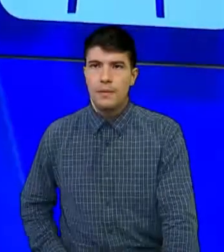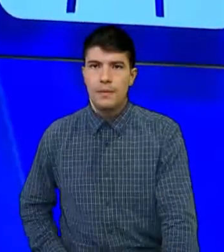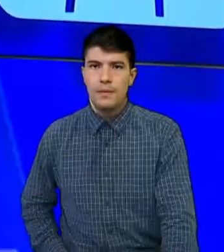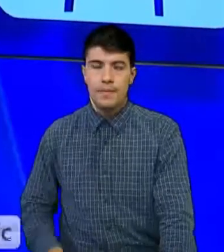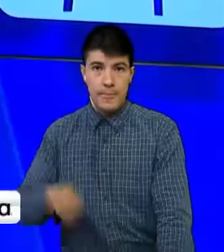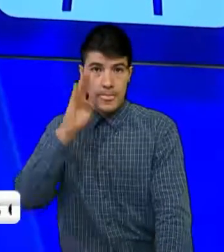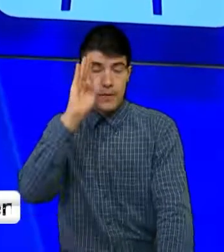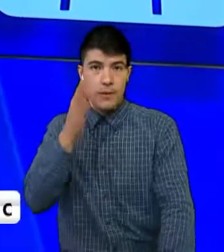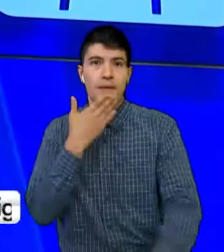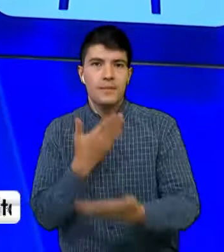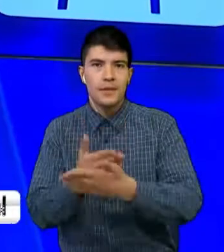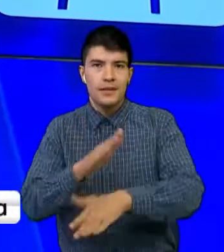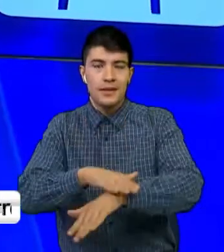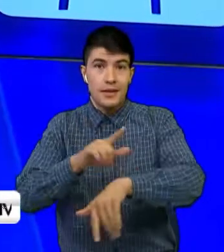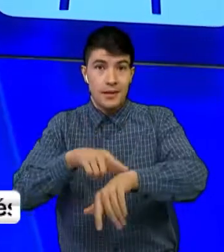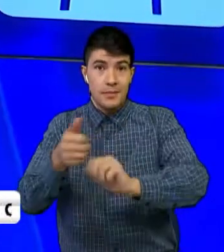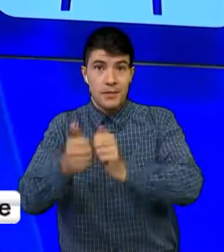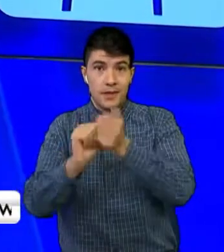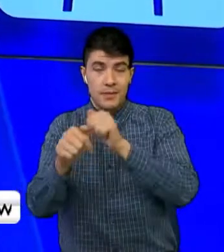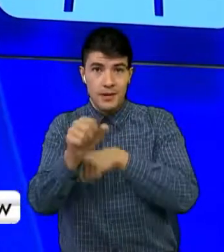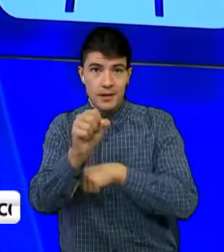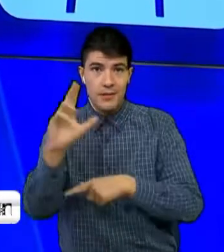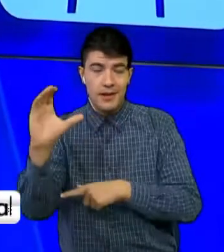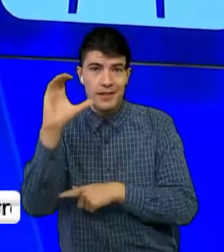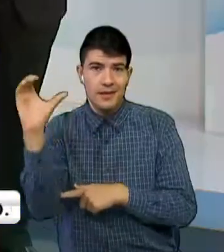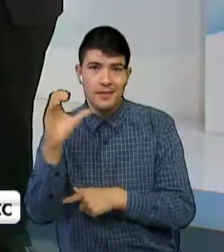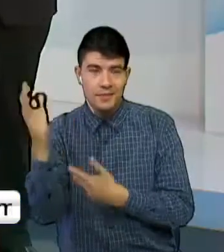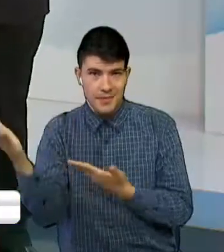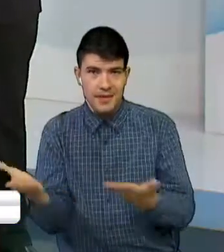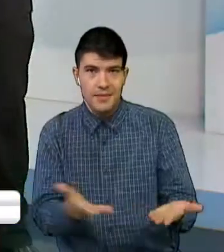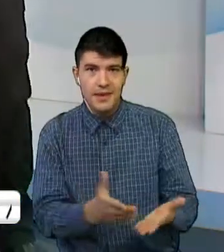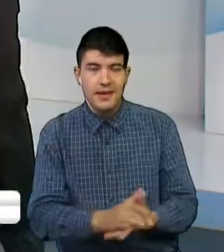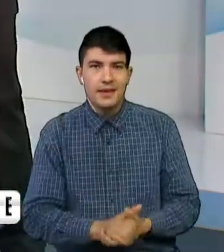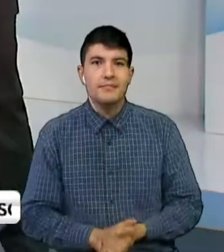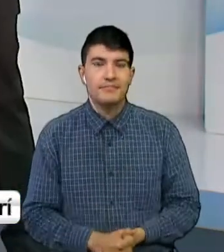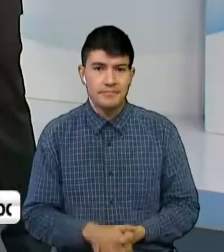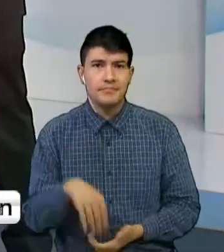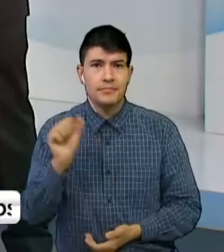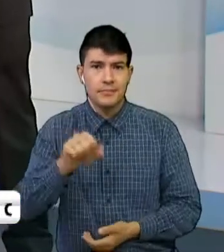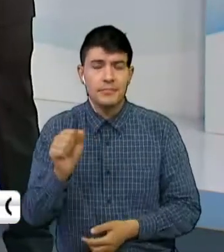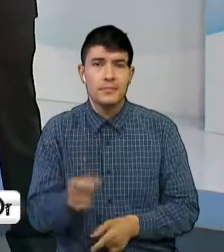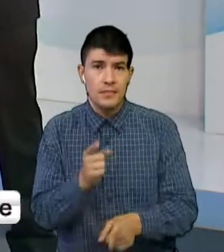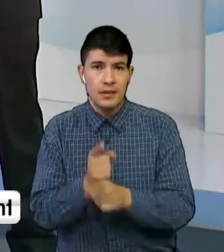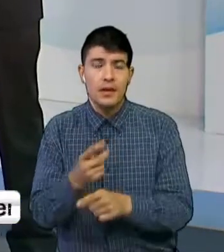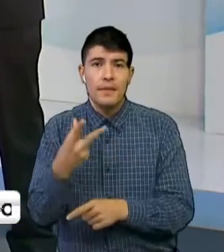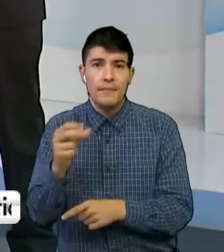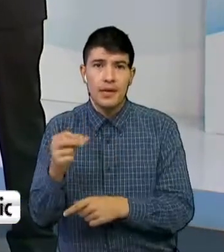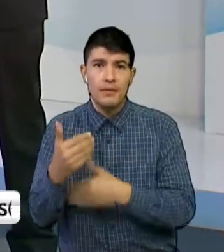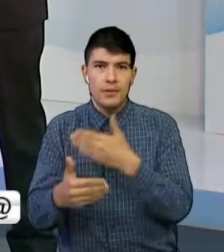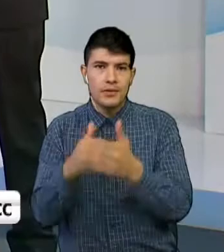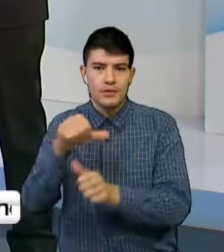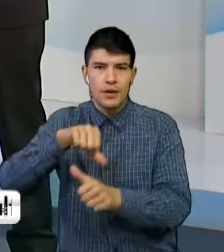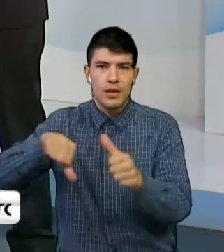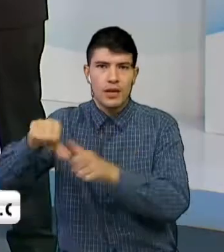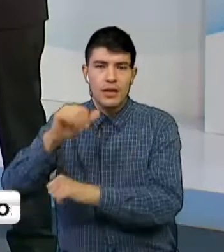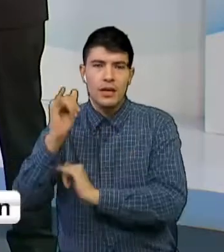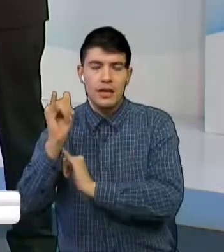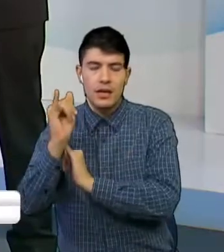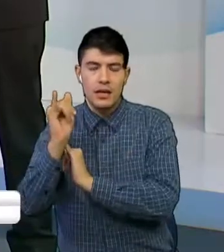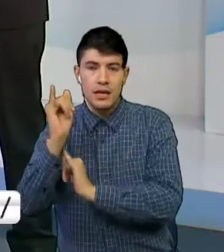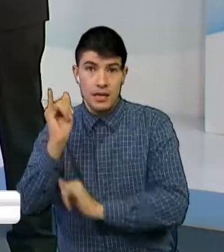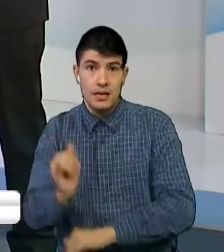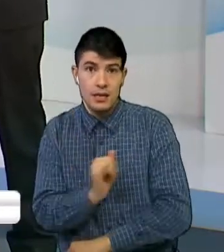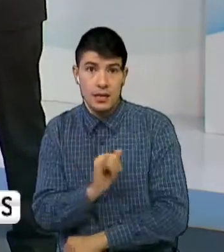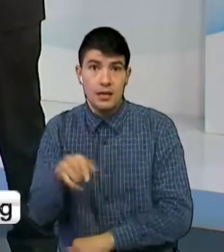hola que tal saludo cordial ahora los deportes en el oriente colombiano bienvenidos se cumplió la etapa número 20 del giro de italia donde el colombiano nairo quintana